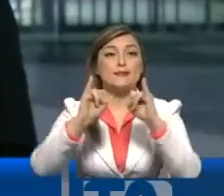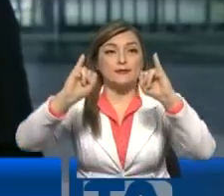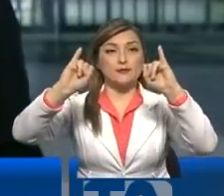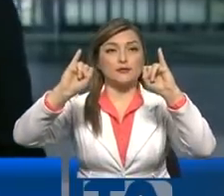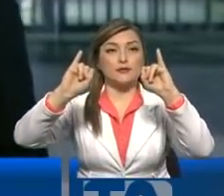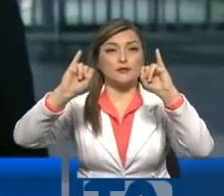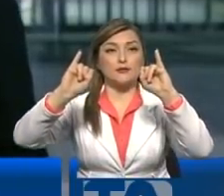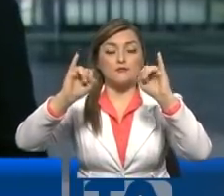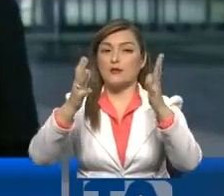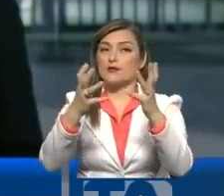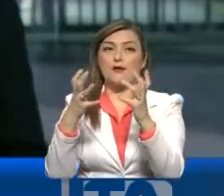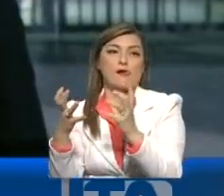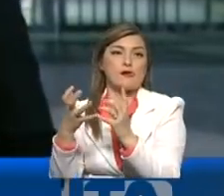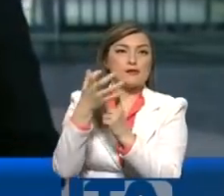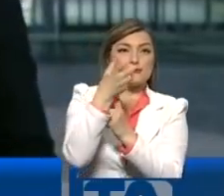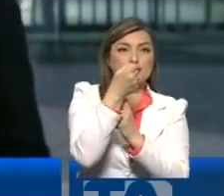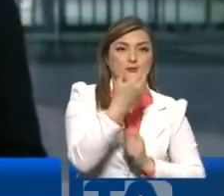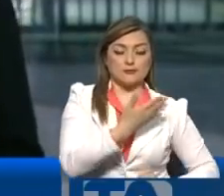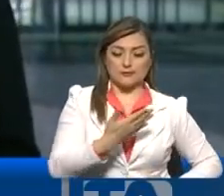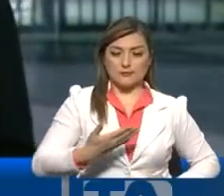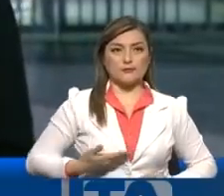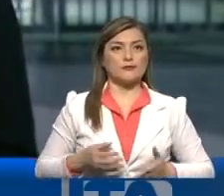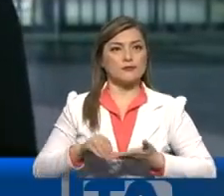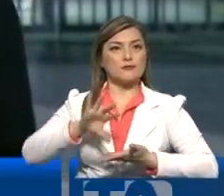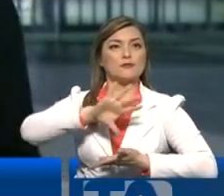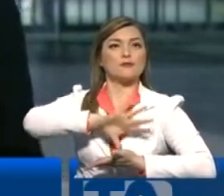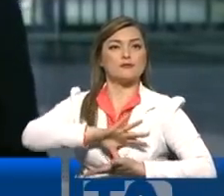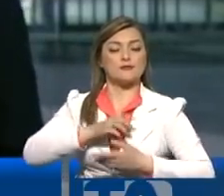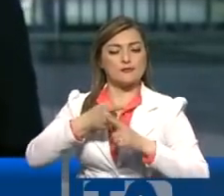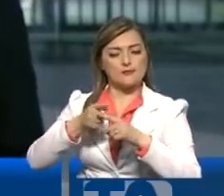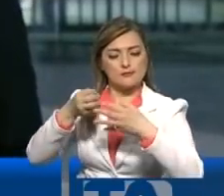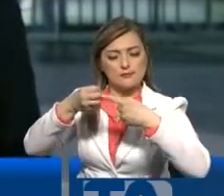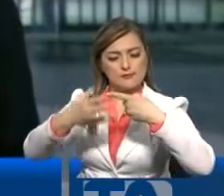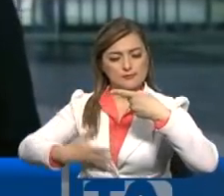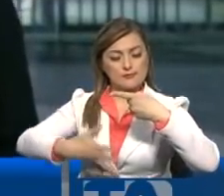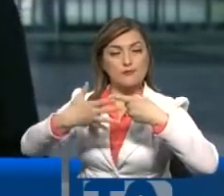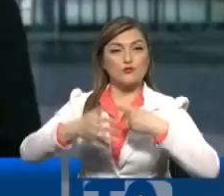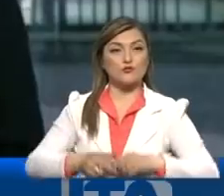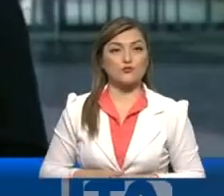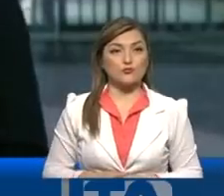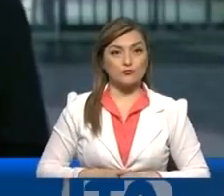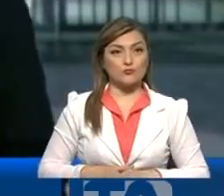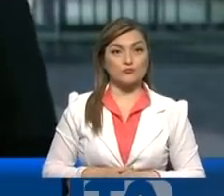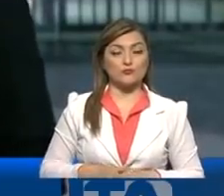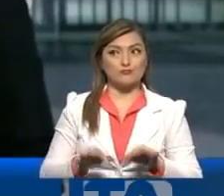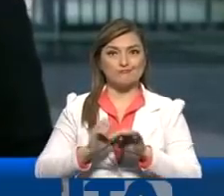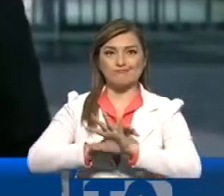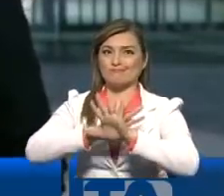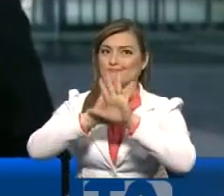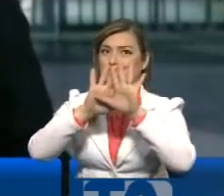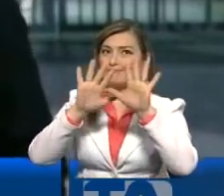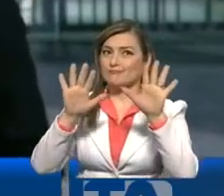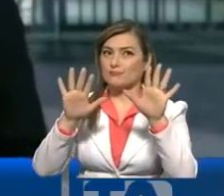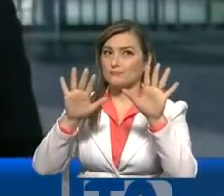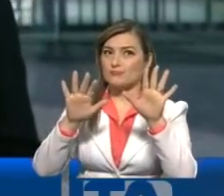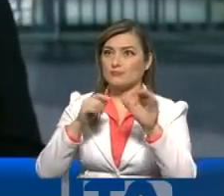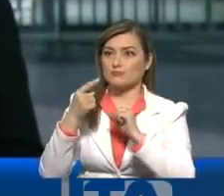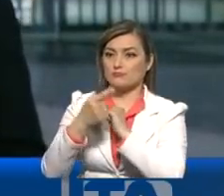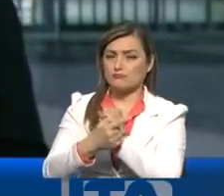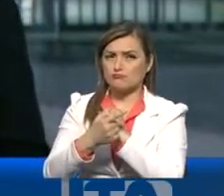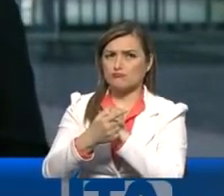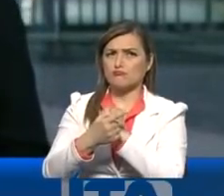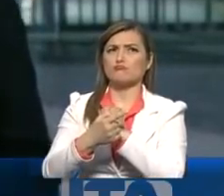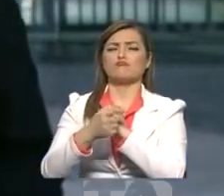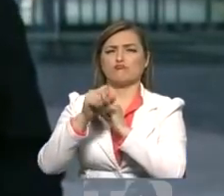la presidencia de la Asamblea Nacional, sino también para otros aspectos más. Pero eso sí dejó claro que no darán paso a la impunidad.